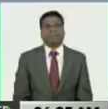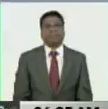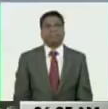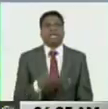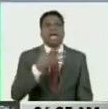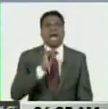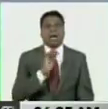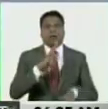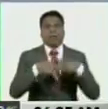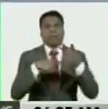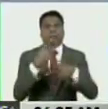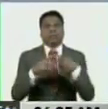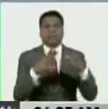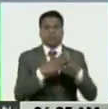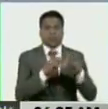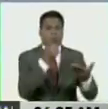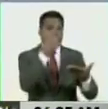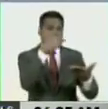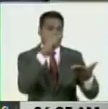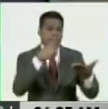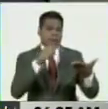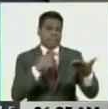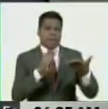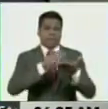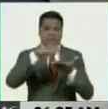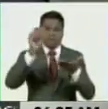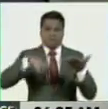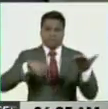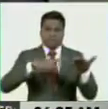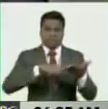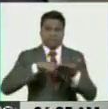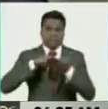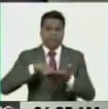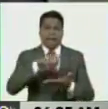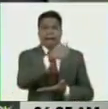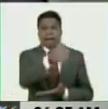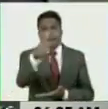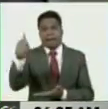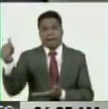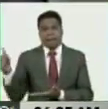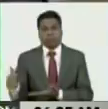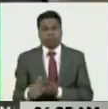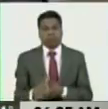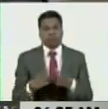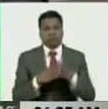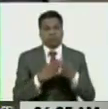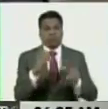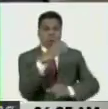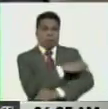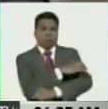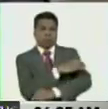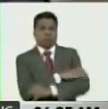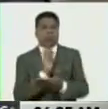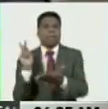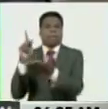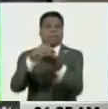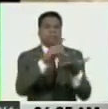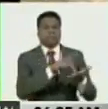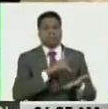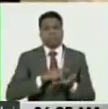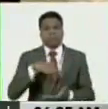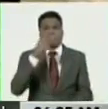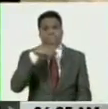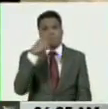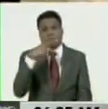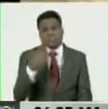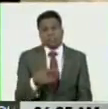validación, donde algunos sectores de la oposición hablaron incluso que se atentaba contra la participación política. Ahora, ¿cuál